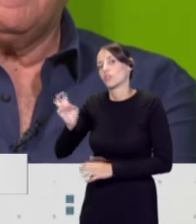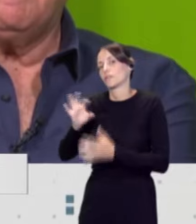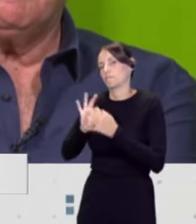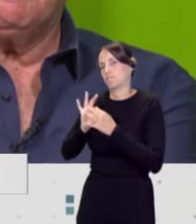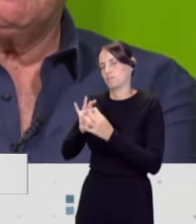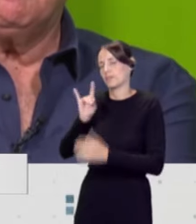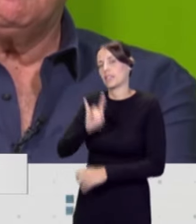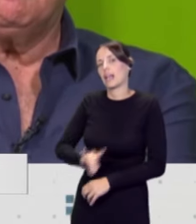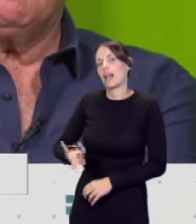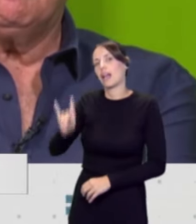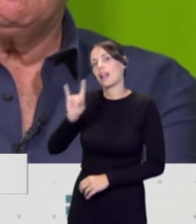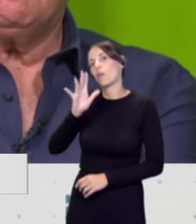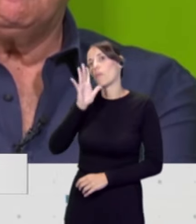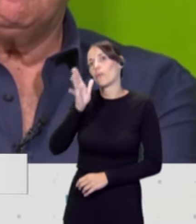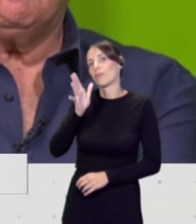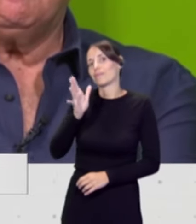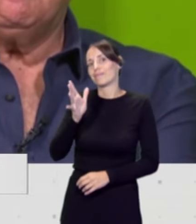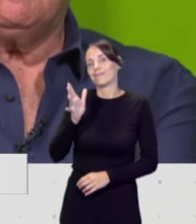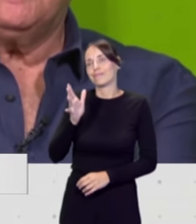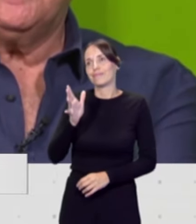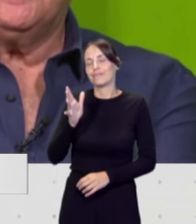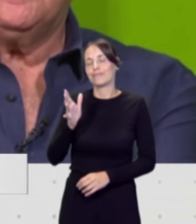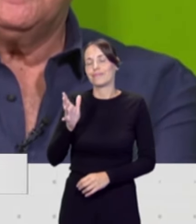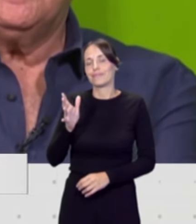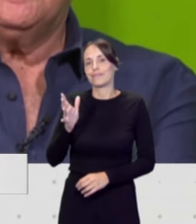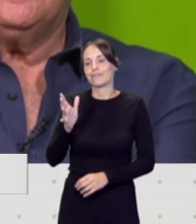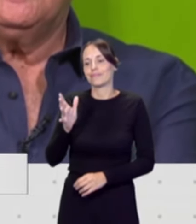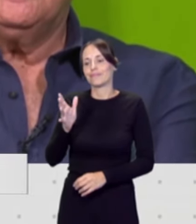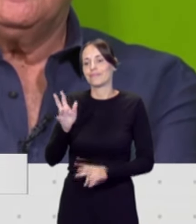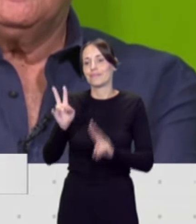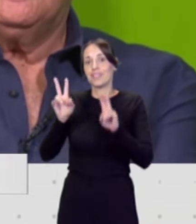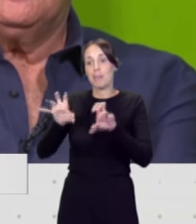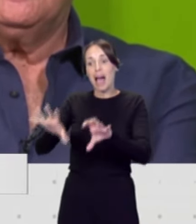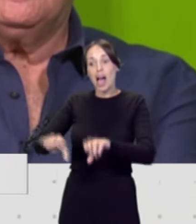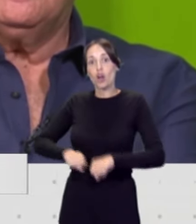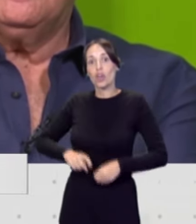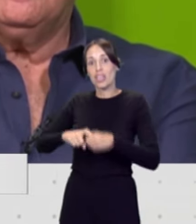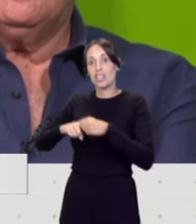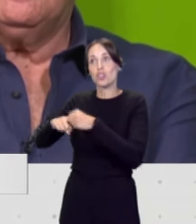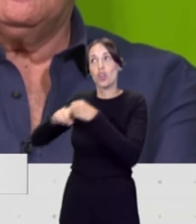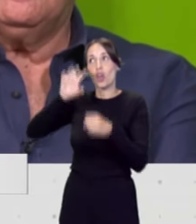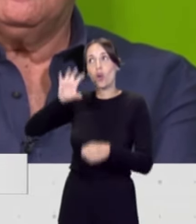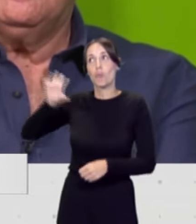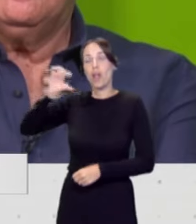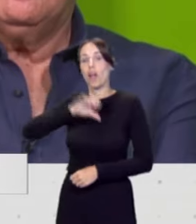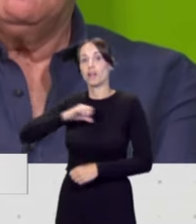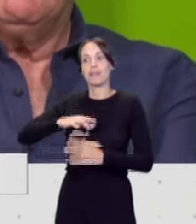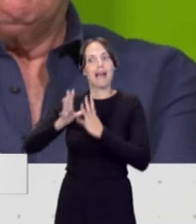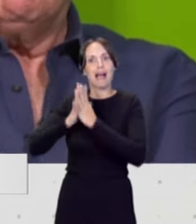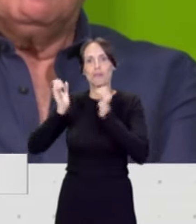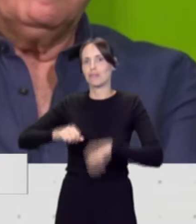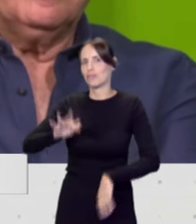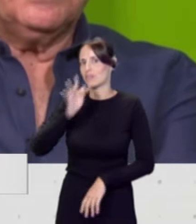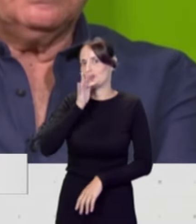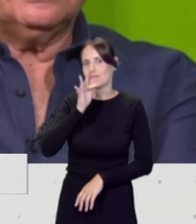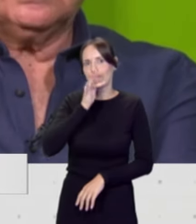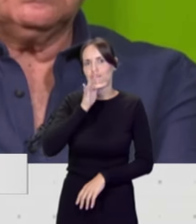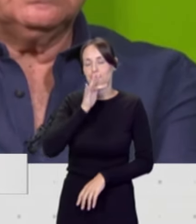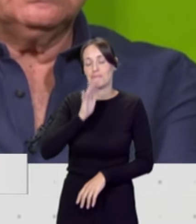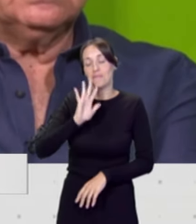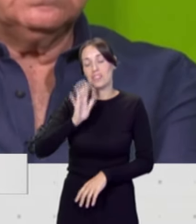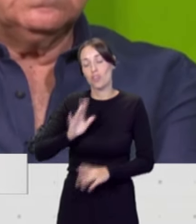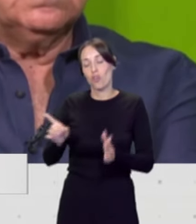donde todavía no hay acuerdo para que se produzca esa acogida solidaria entre las comunidades autónomas. Parece que de nuevo se ha lanzado